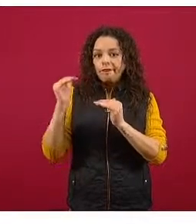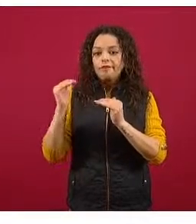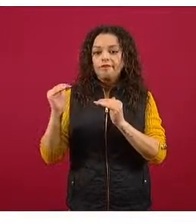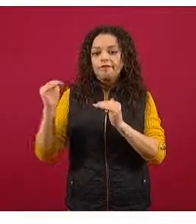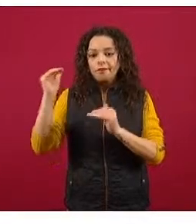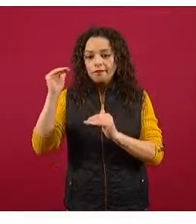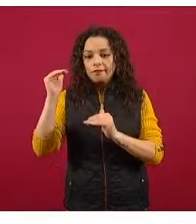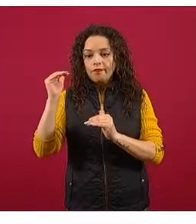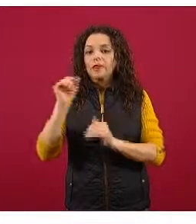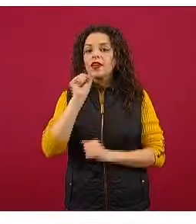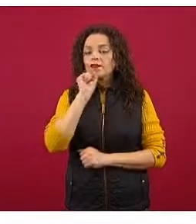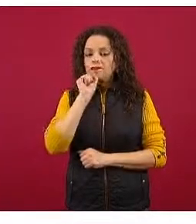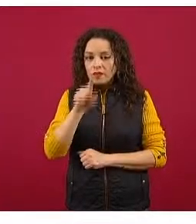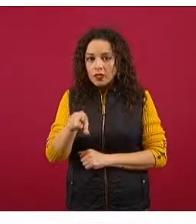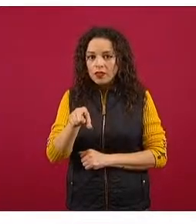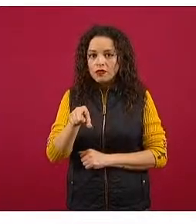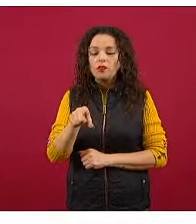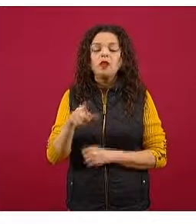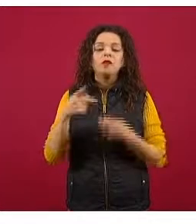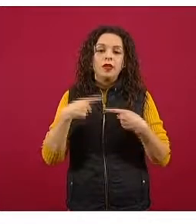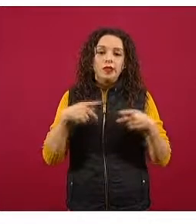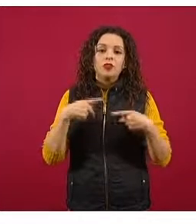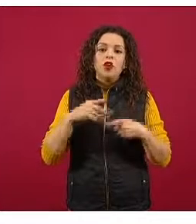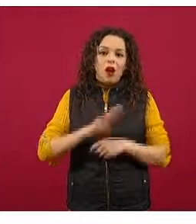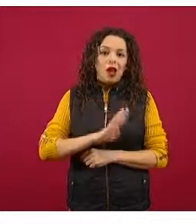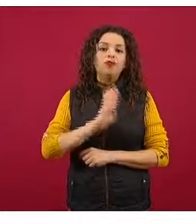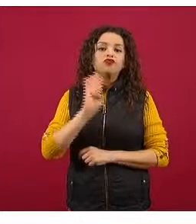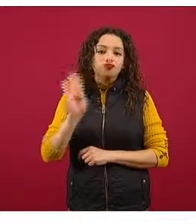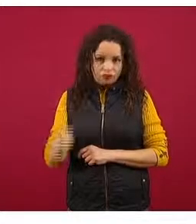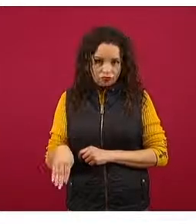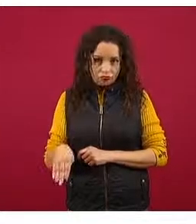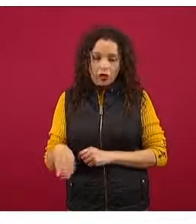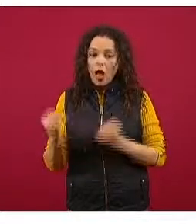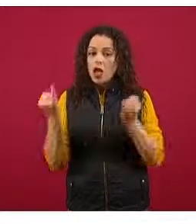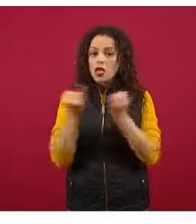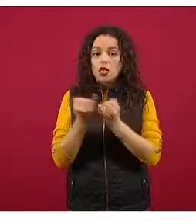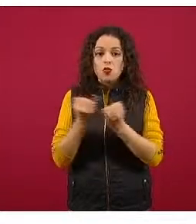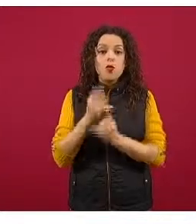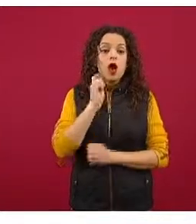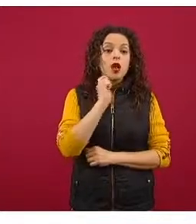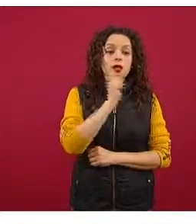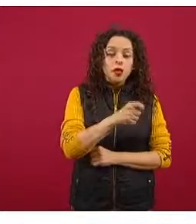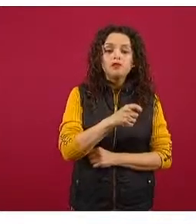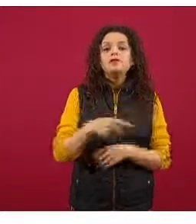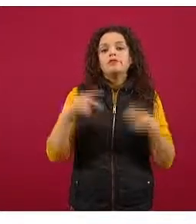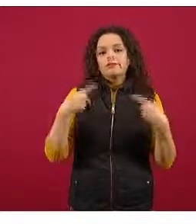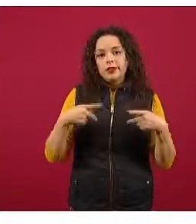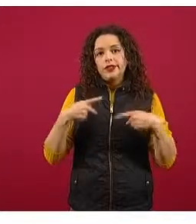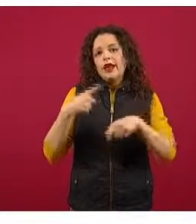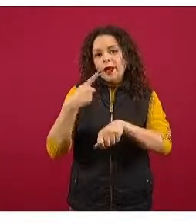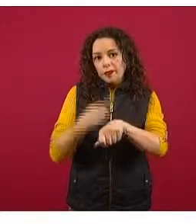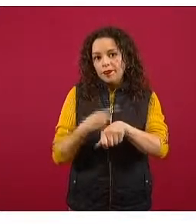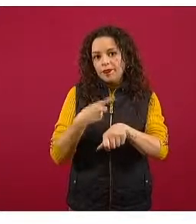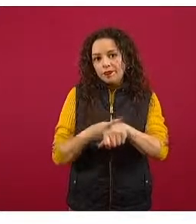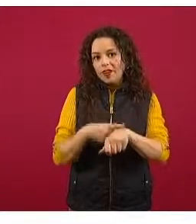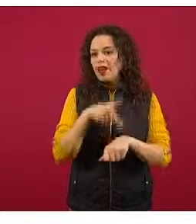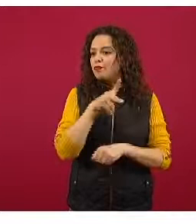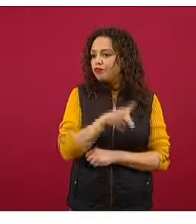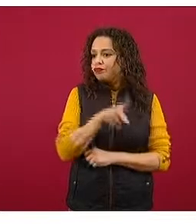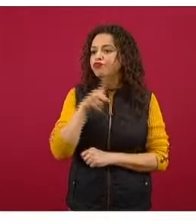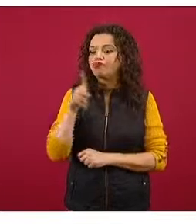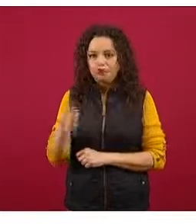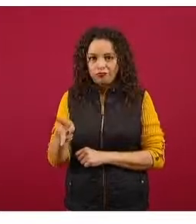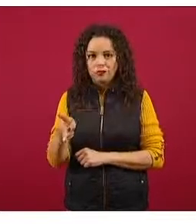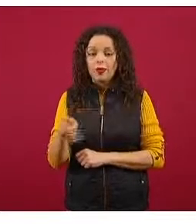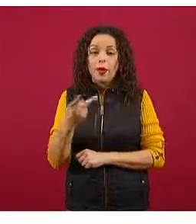número de defunciones, al igual que hay un incremento en el número de casos, pero afortunadamente lo que podemos